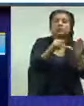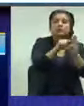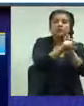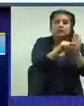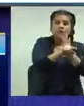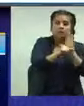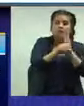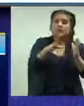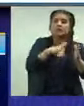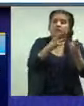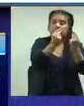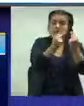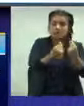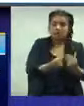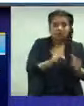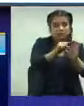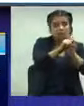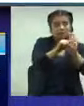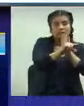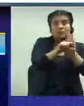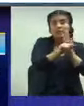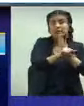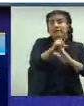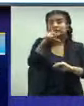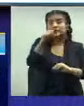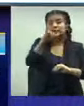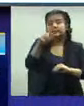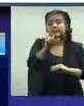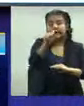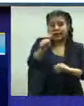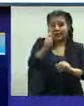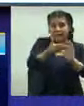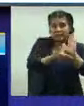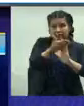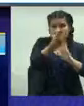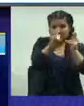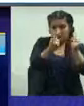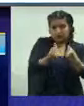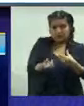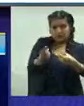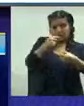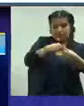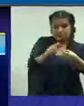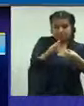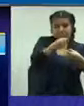amplios recursos de fuentes de caja y exceso de recaudación. Siguiente.